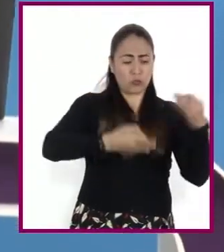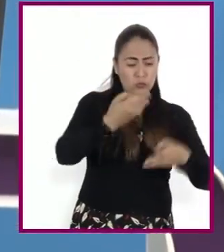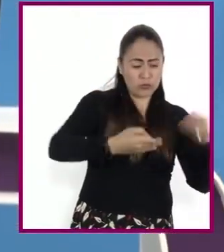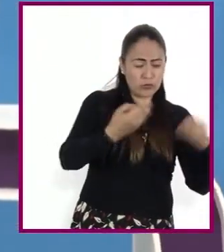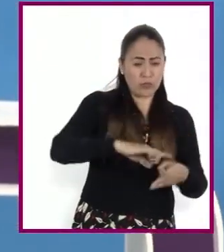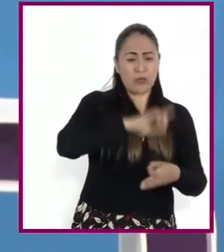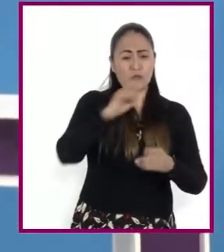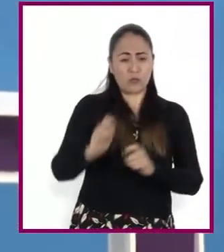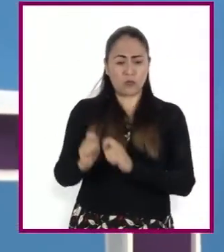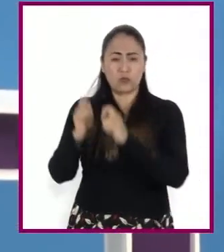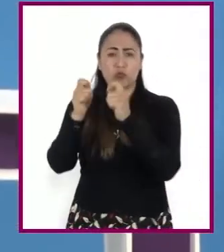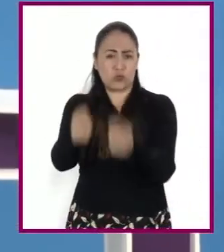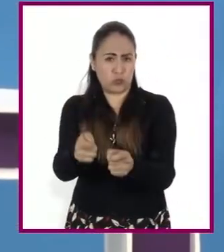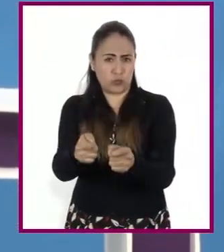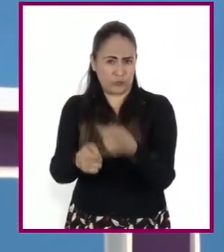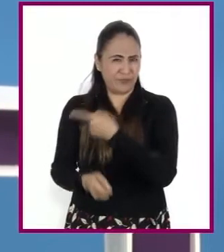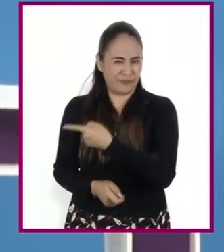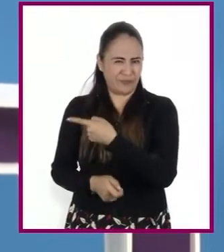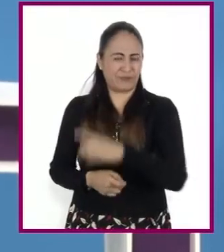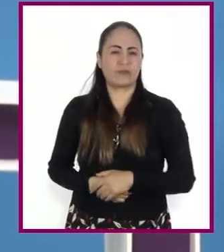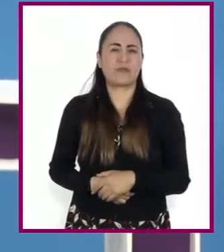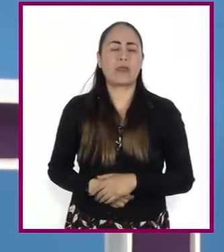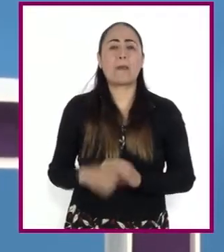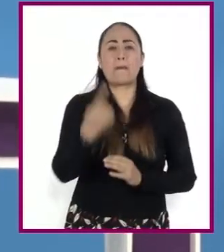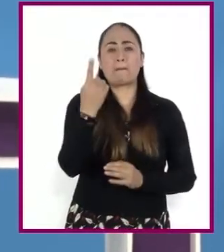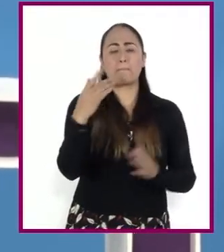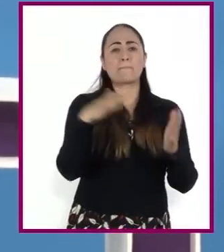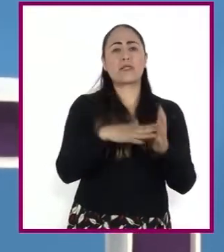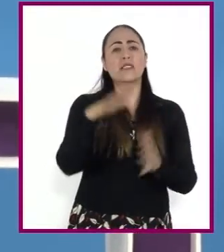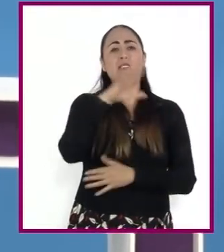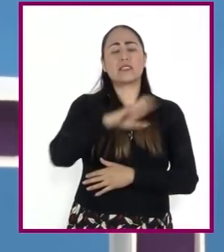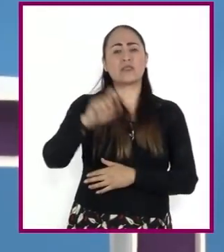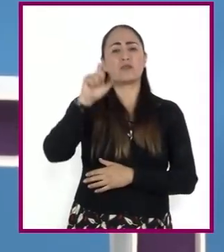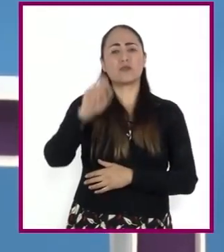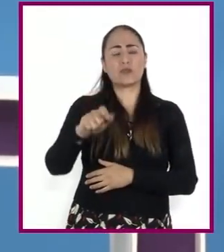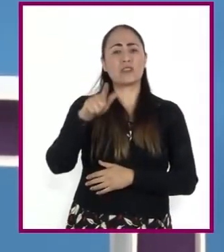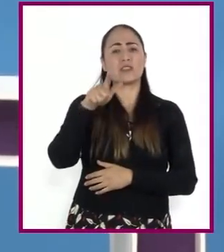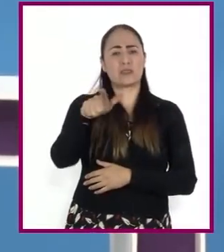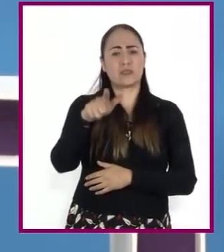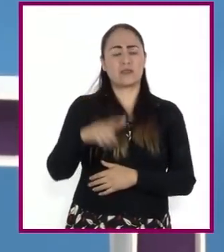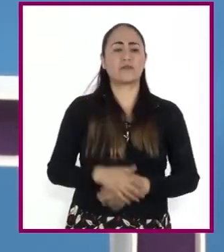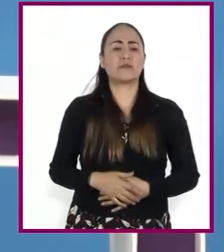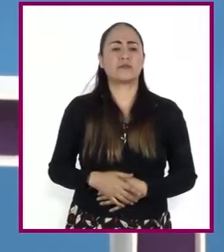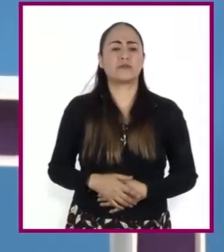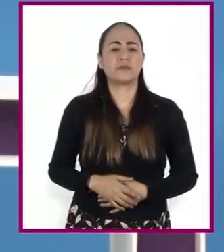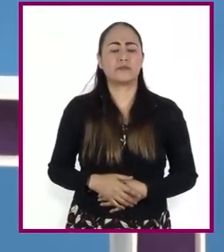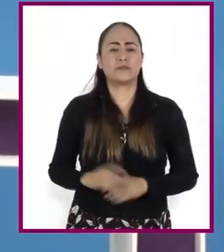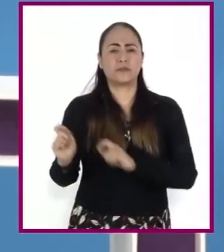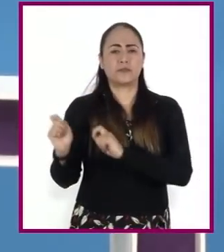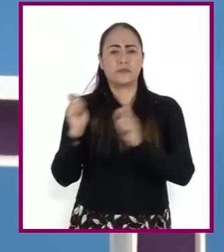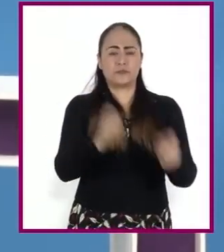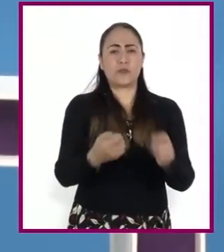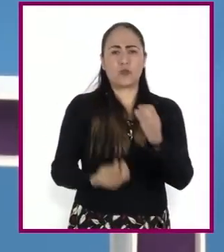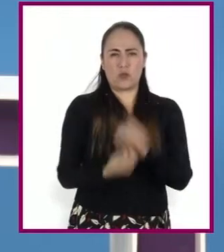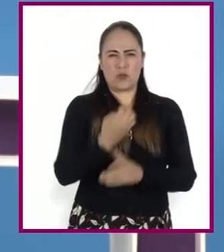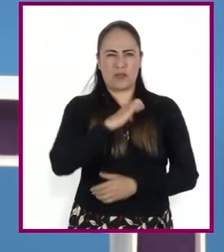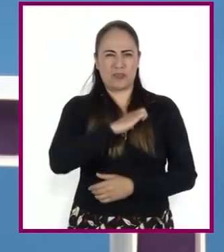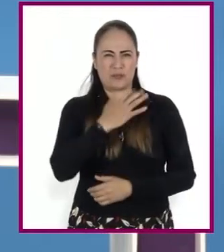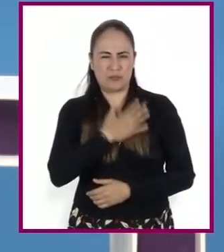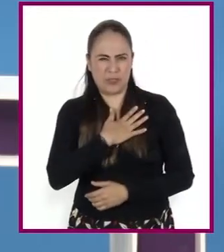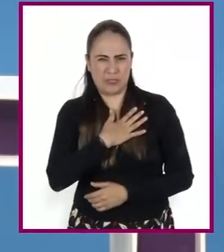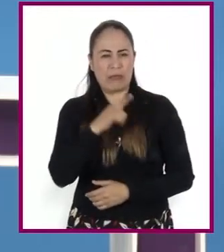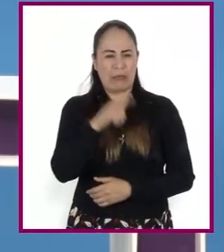que, mientras se realizaba, Luis Ponce de León fungió como gobernador de Nueva España, llegando a esas tierras el